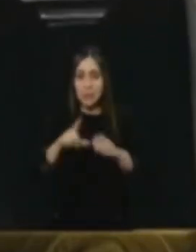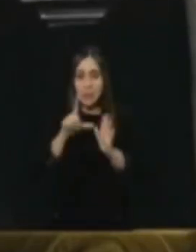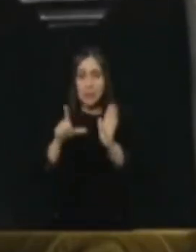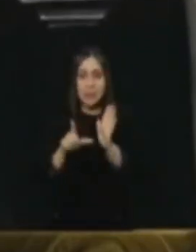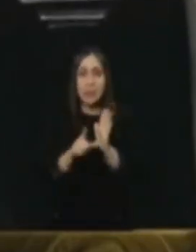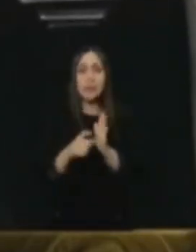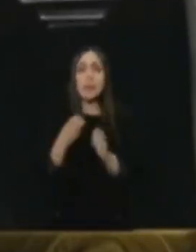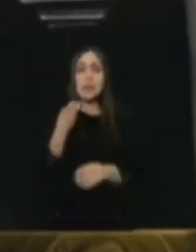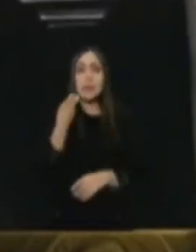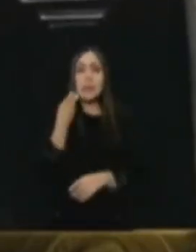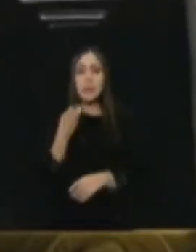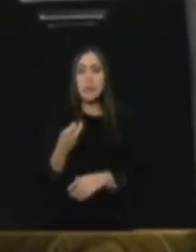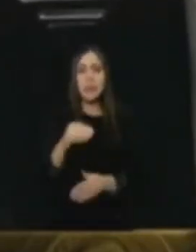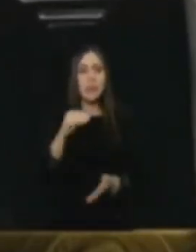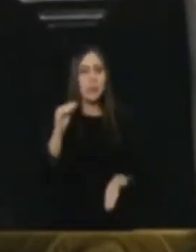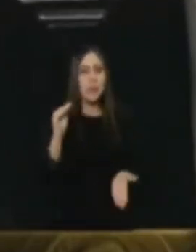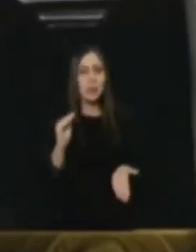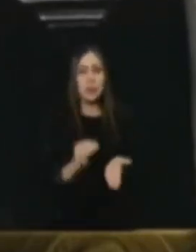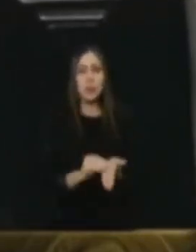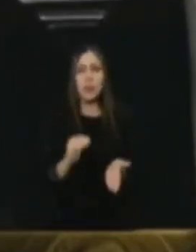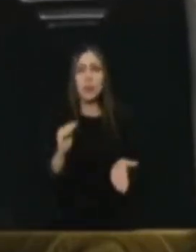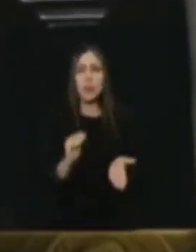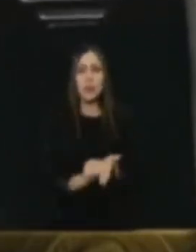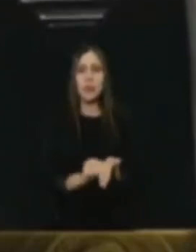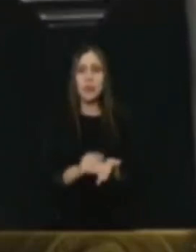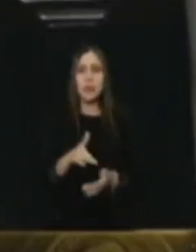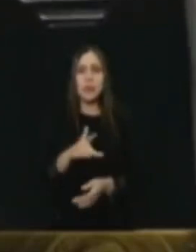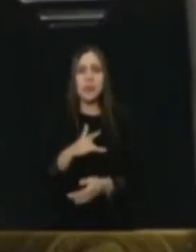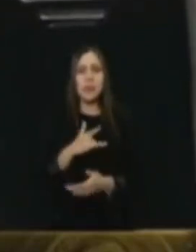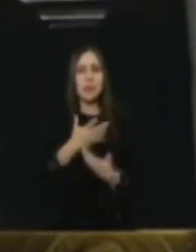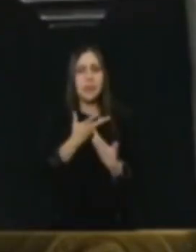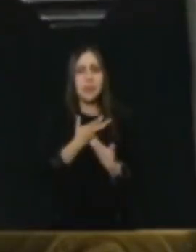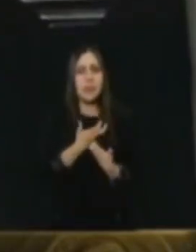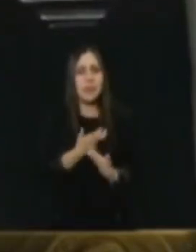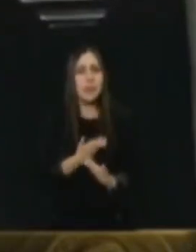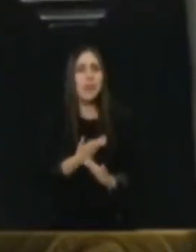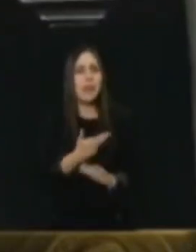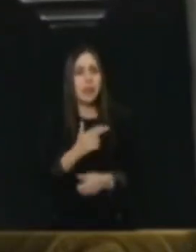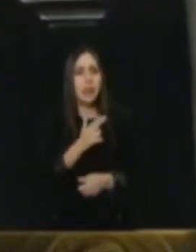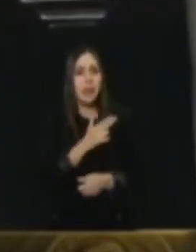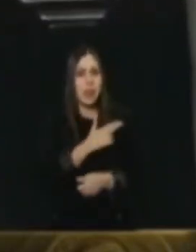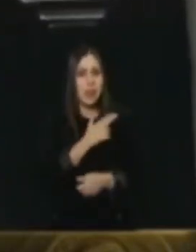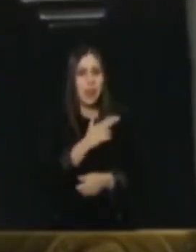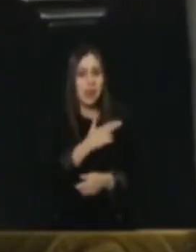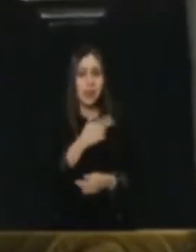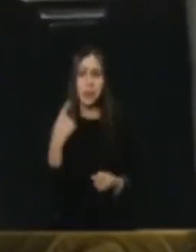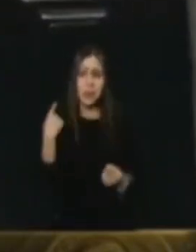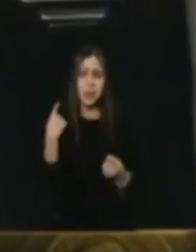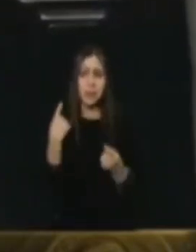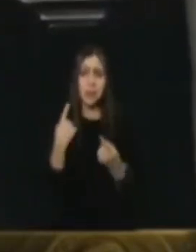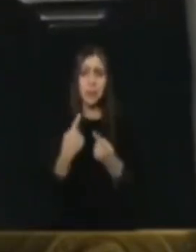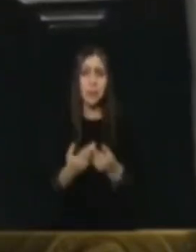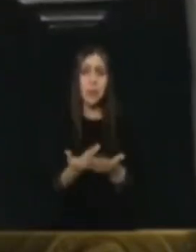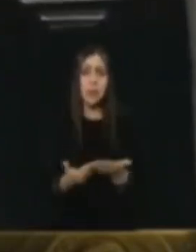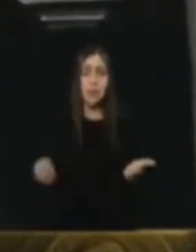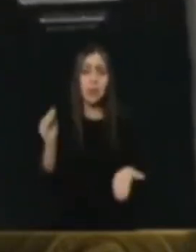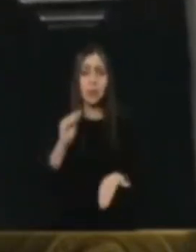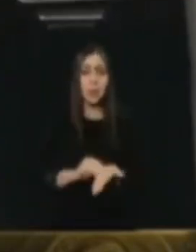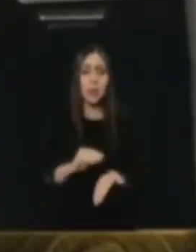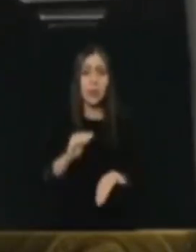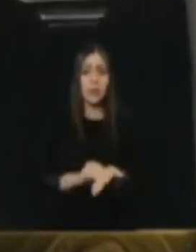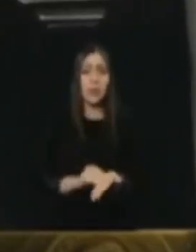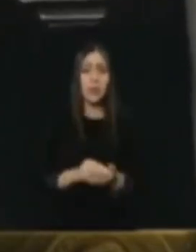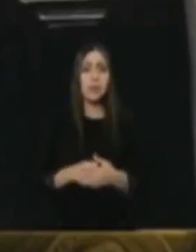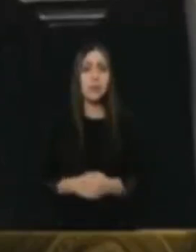siendo una profunda herida hasta el día de hoy.